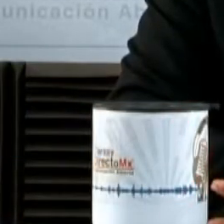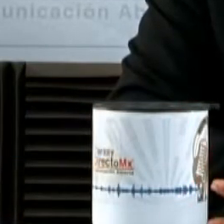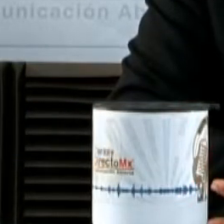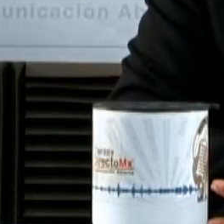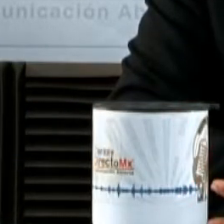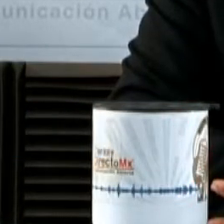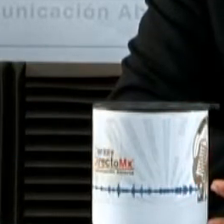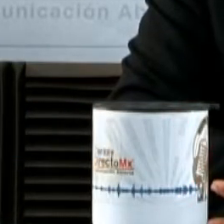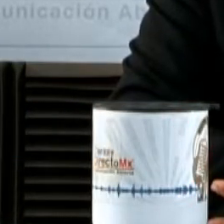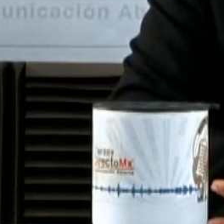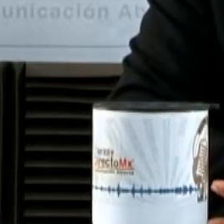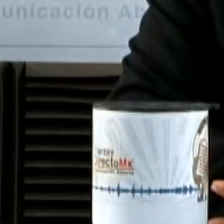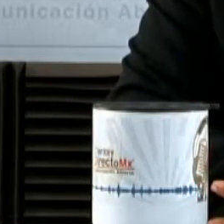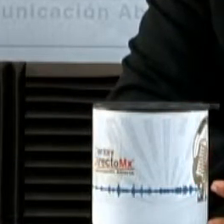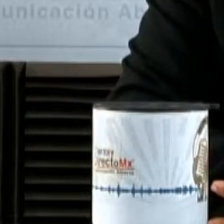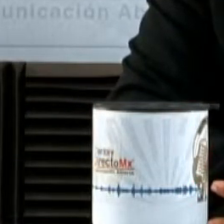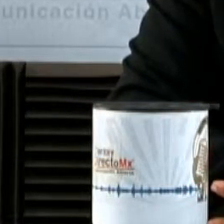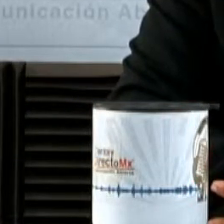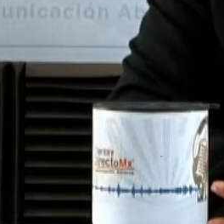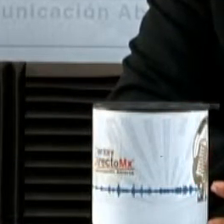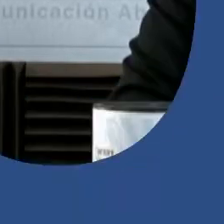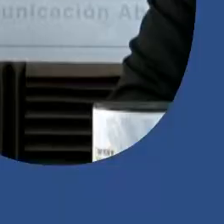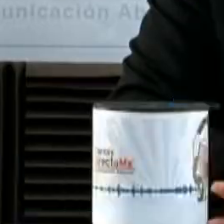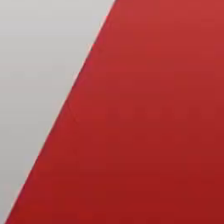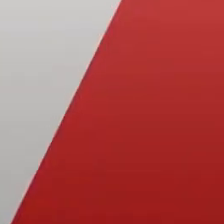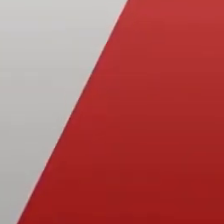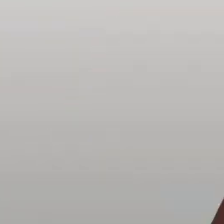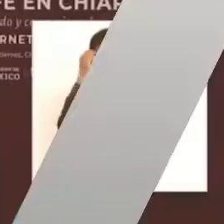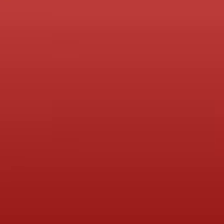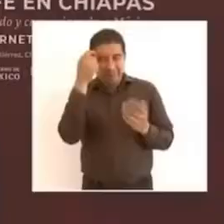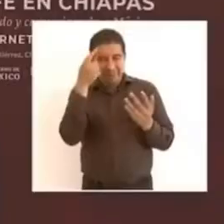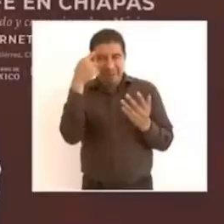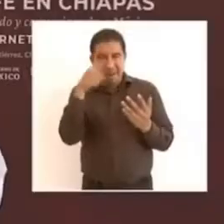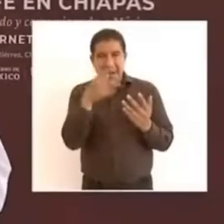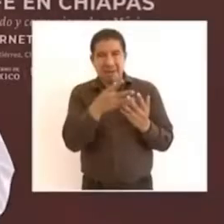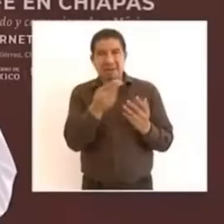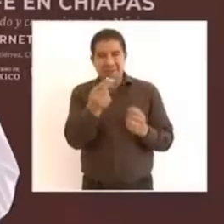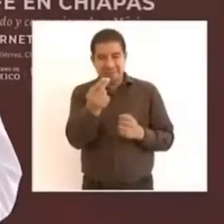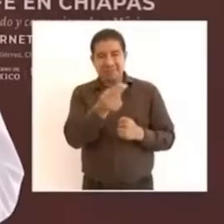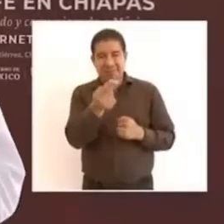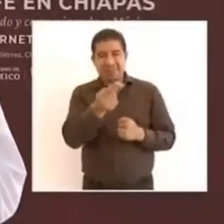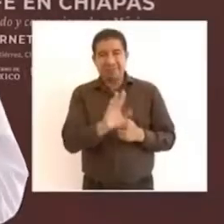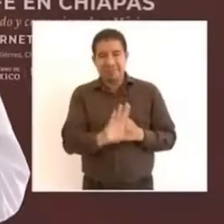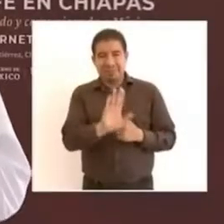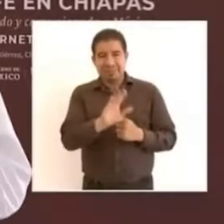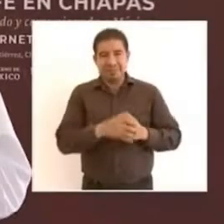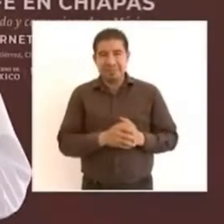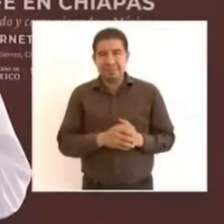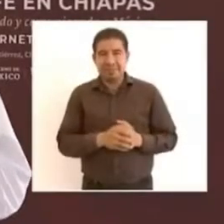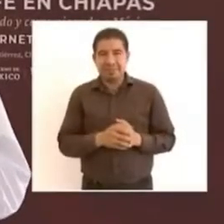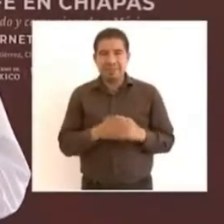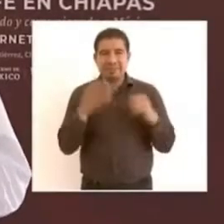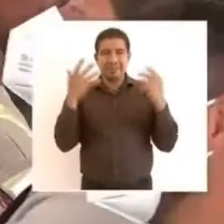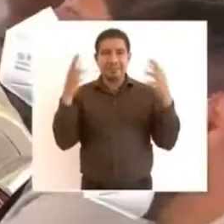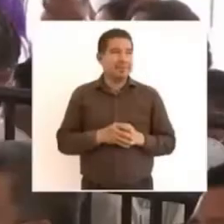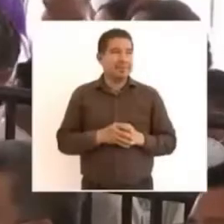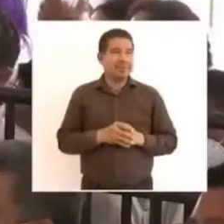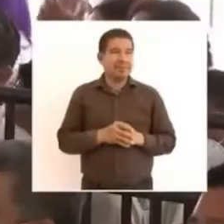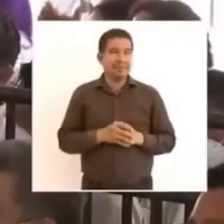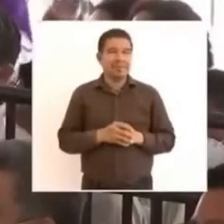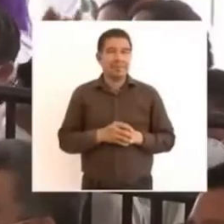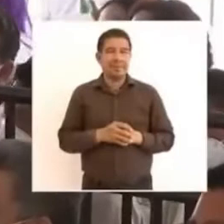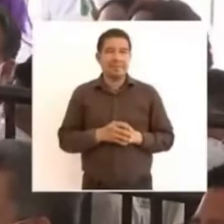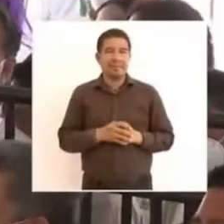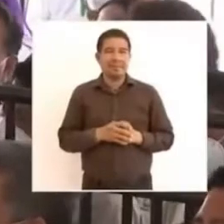Pero este fin de semana, el presidente López Obrador fue a distintas zonas de la República Mexicana a reunirse con trabajadores de la CFE